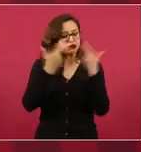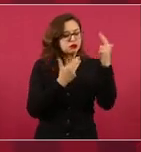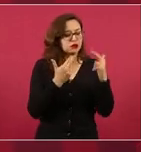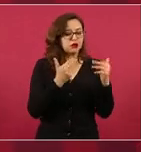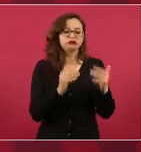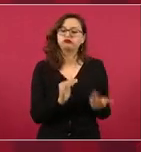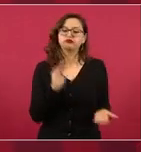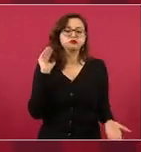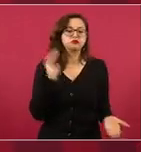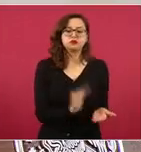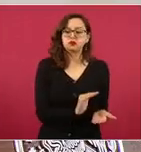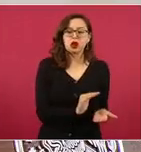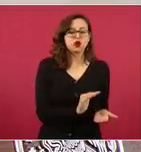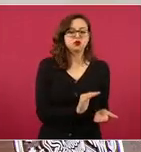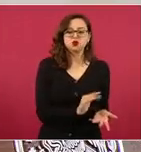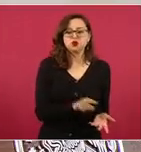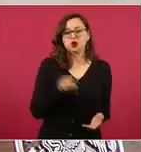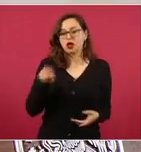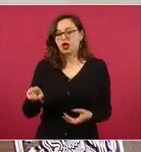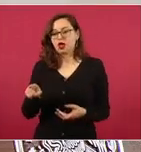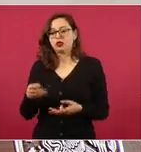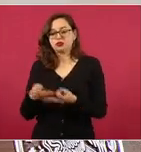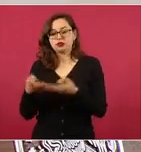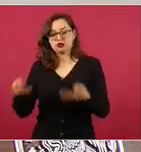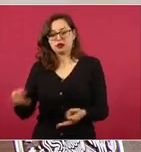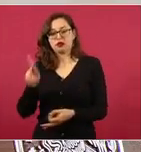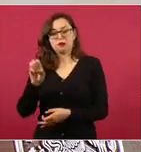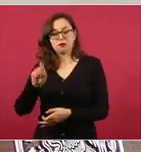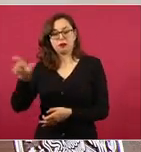quieren operar el yacimiento